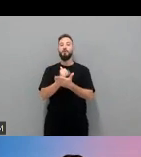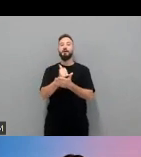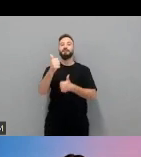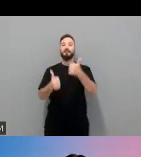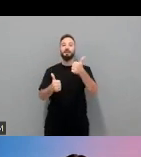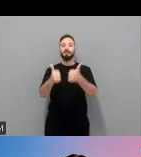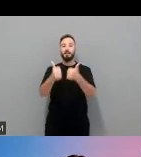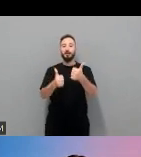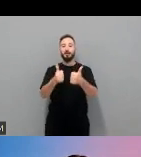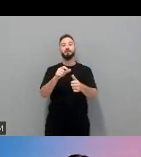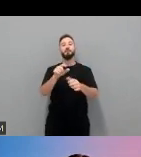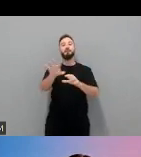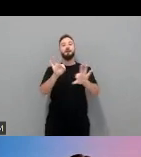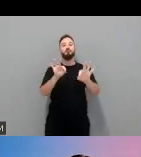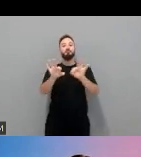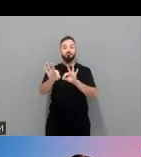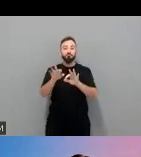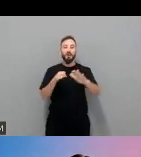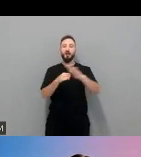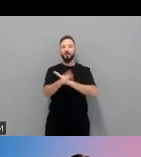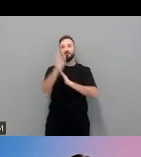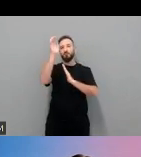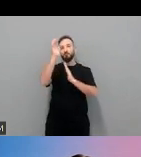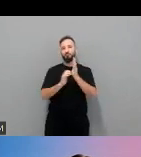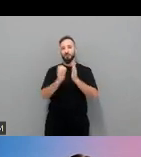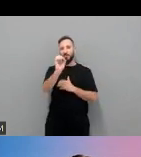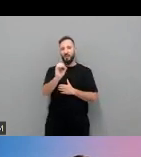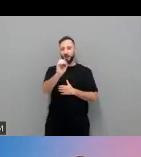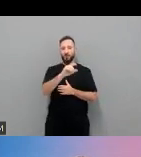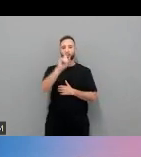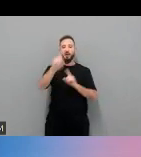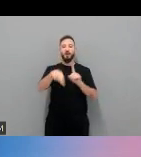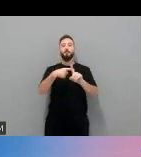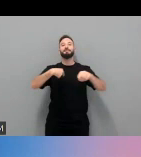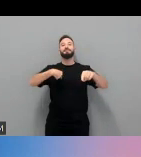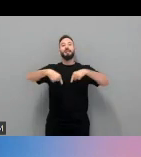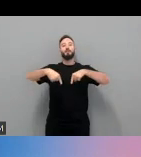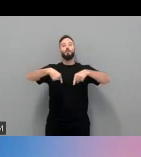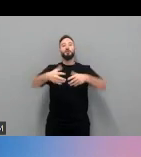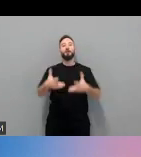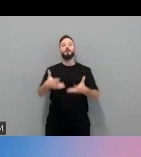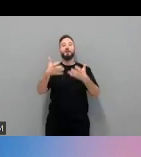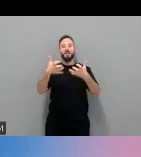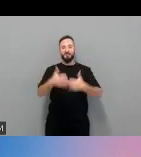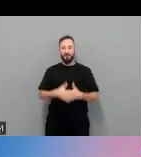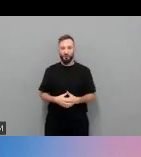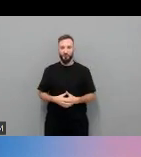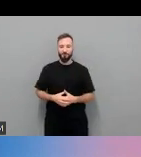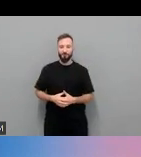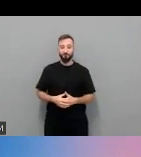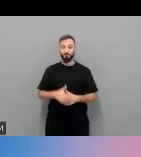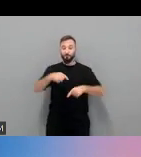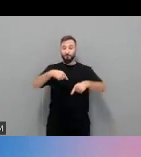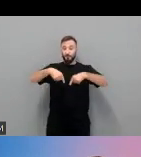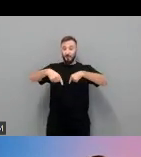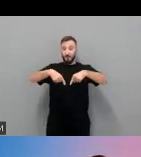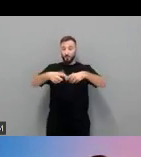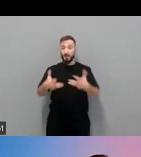público. Vale. Beneficios en transporte. Ahí en beneficios de transporte os diré que también hay